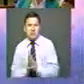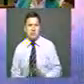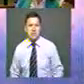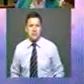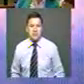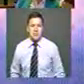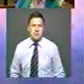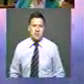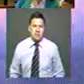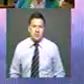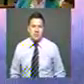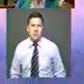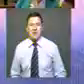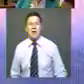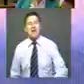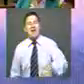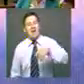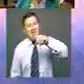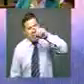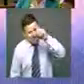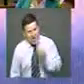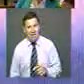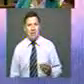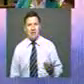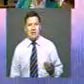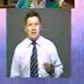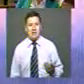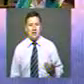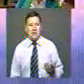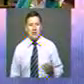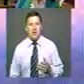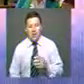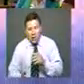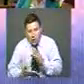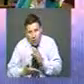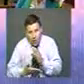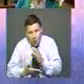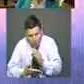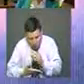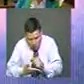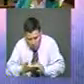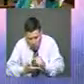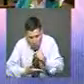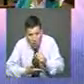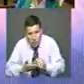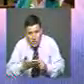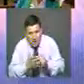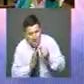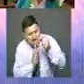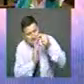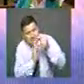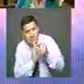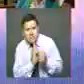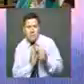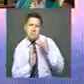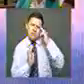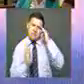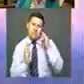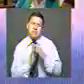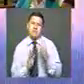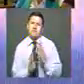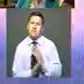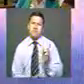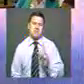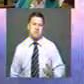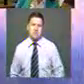oiga, debe ser un contrato de matrimonio. Yo creo que el problema no